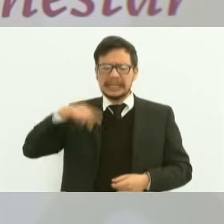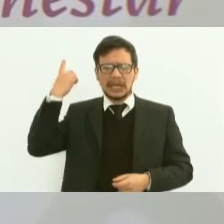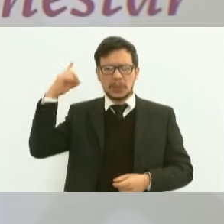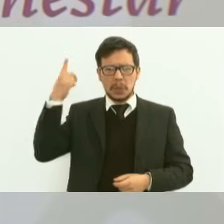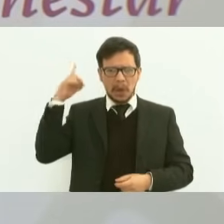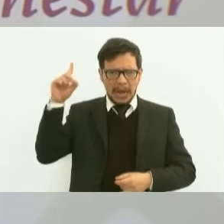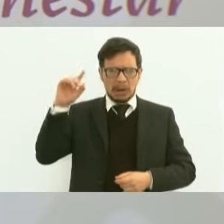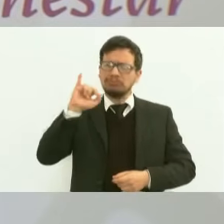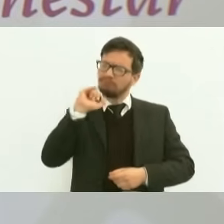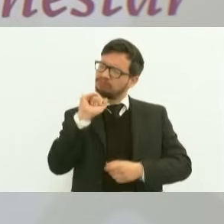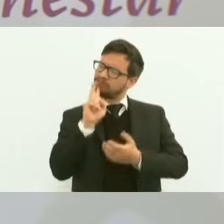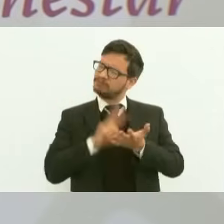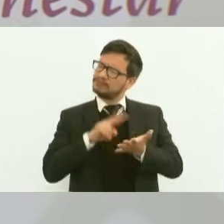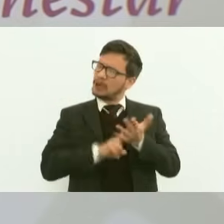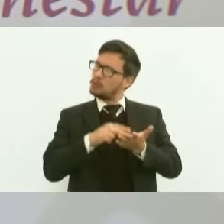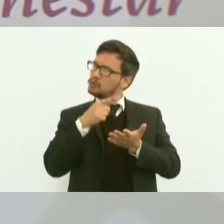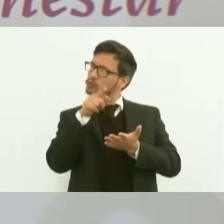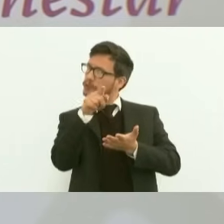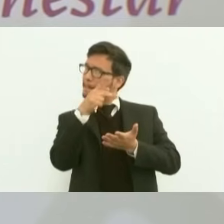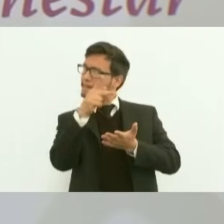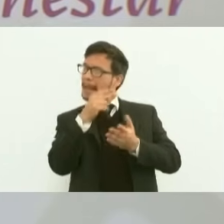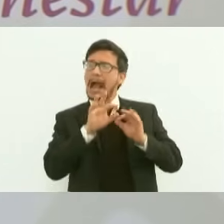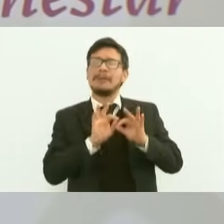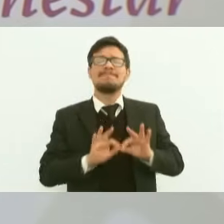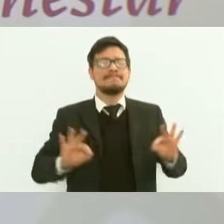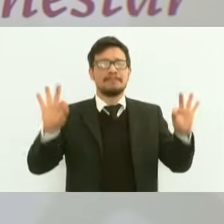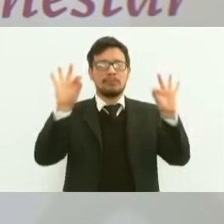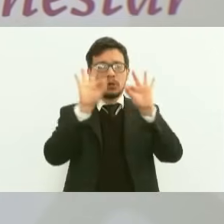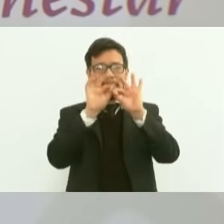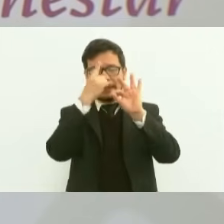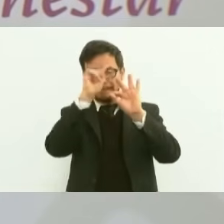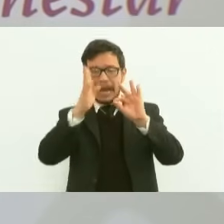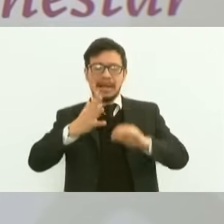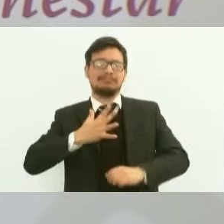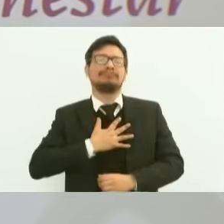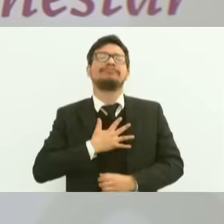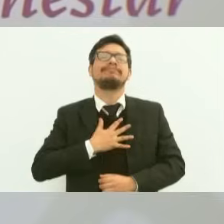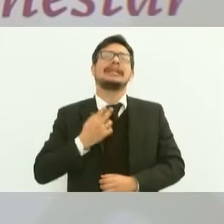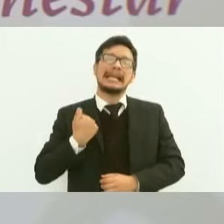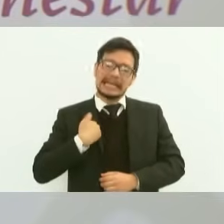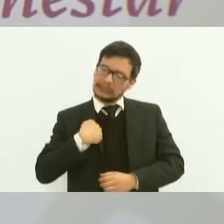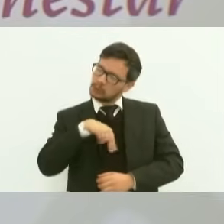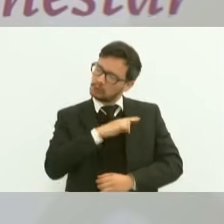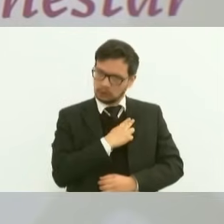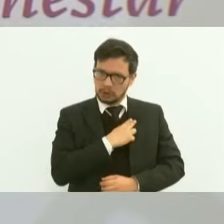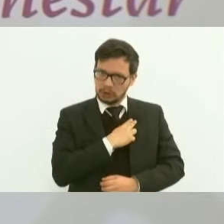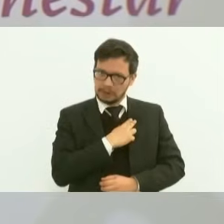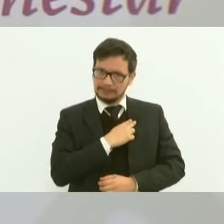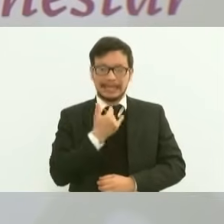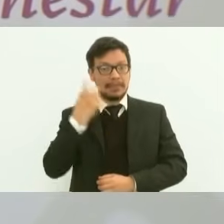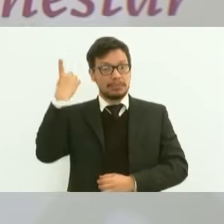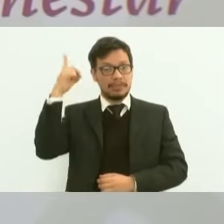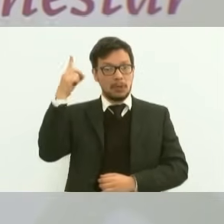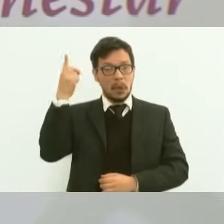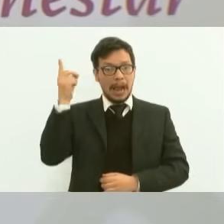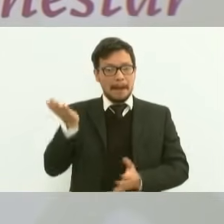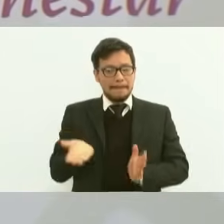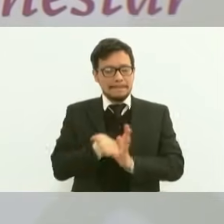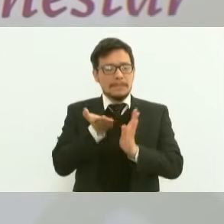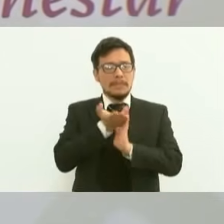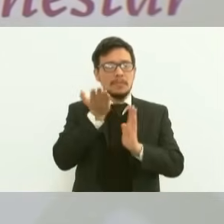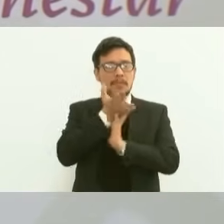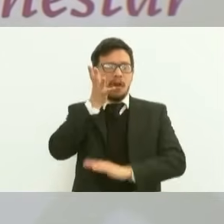valoramos su presencia, en Durango sí valoramos sus apoyos, y en Durango construimos juntos